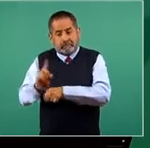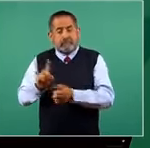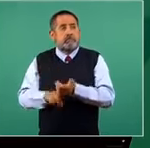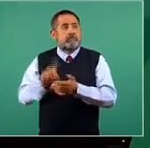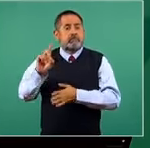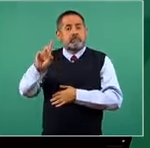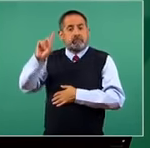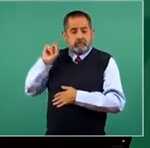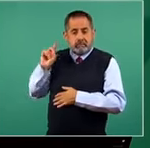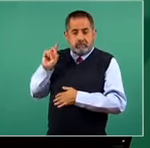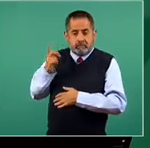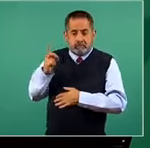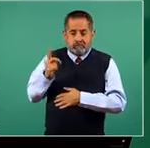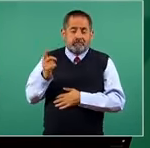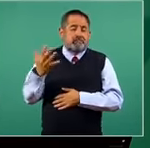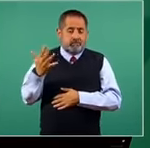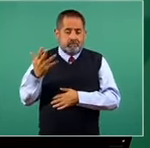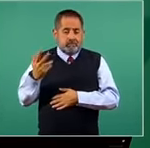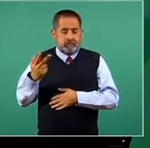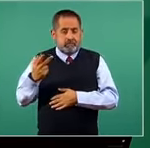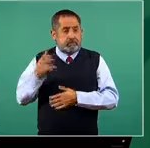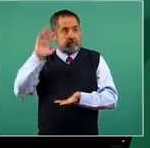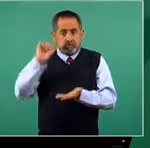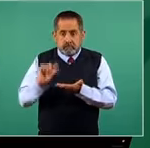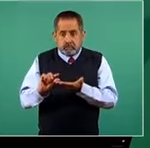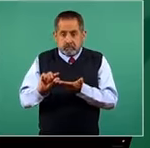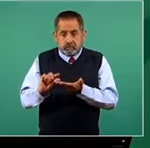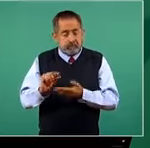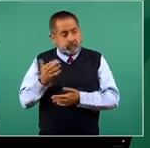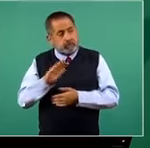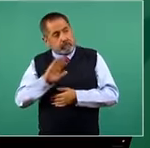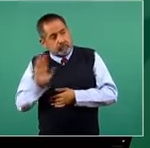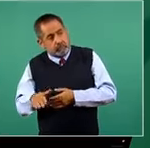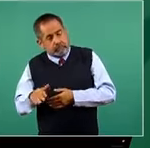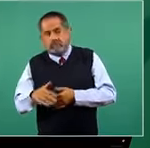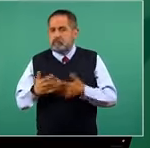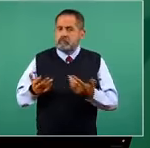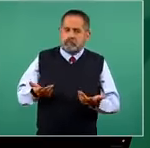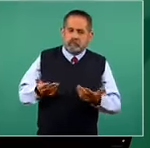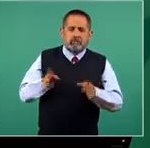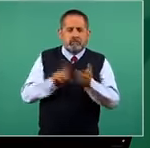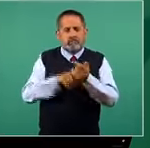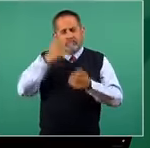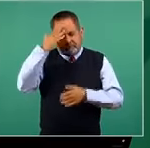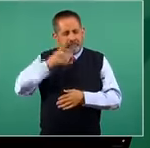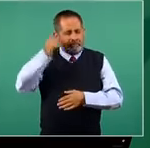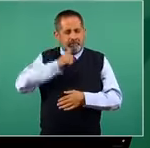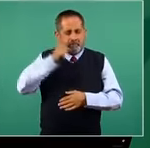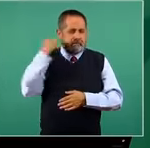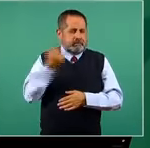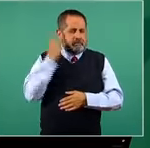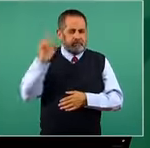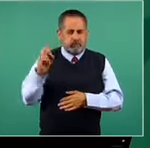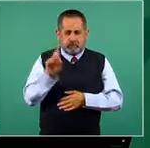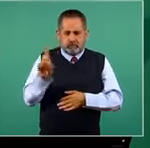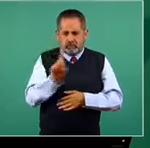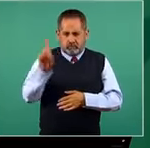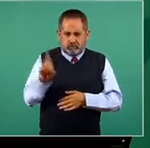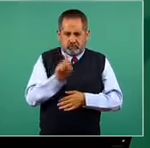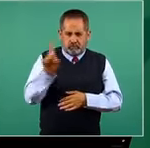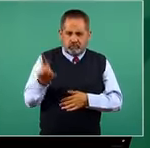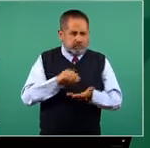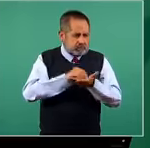tuvimos 50. Es la cifra más baja de funciones. Como ya conocemos, en los domingos se registran con menor